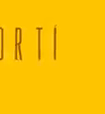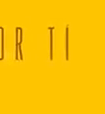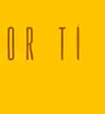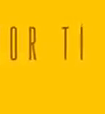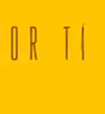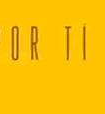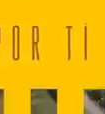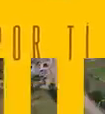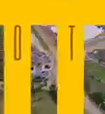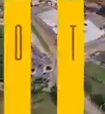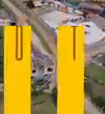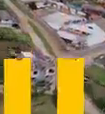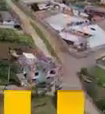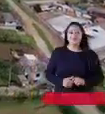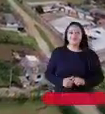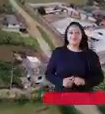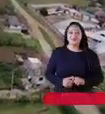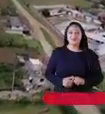vivo por ti.